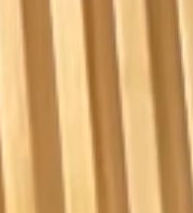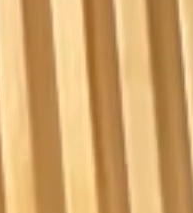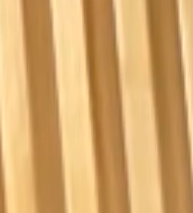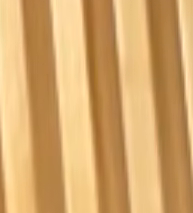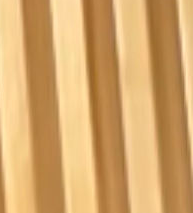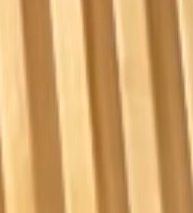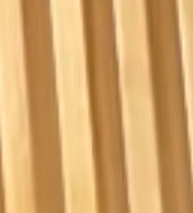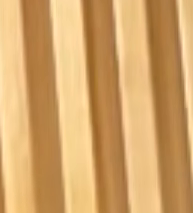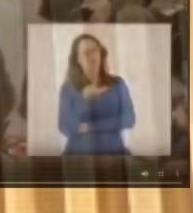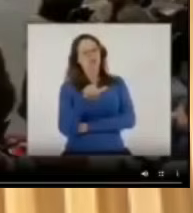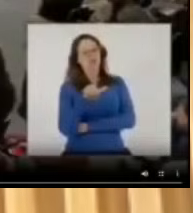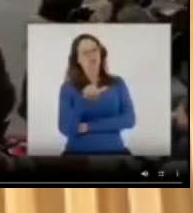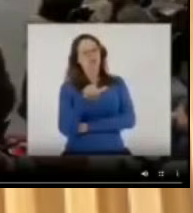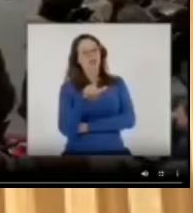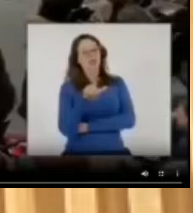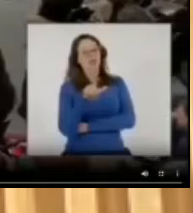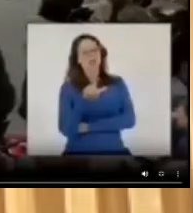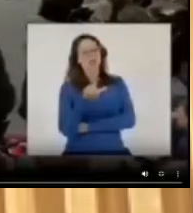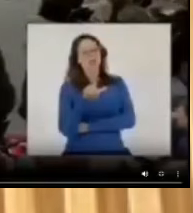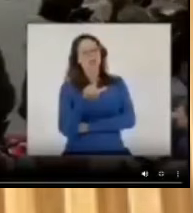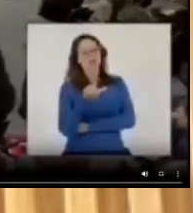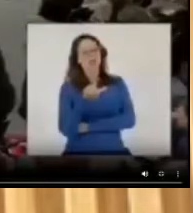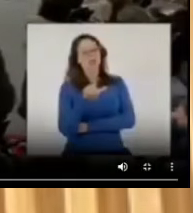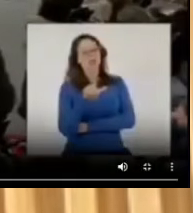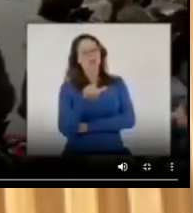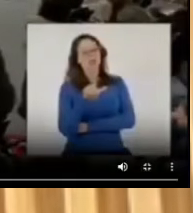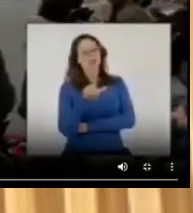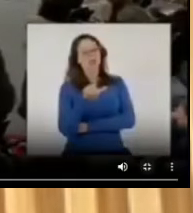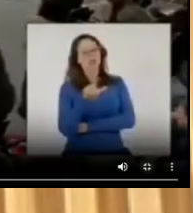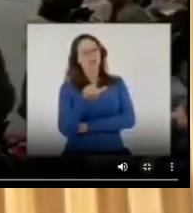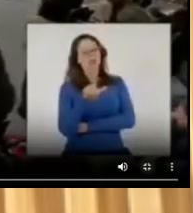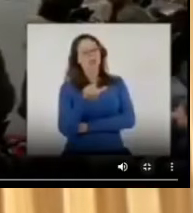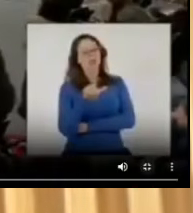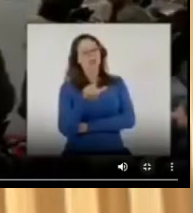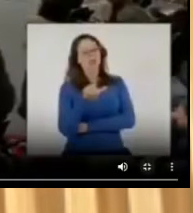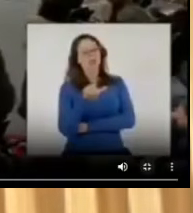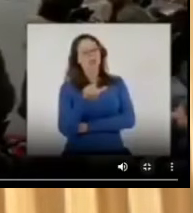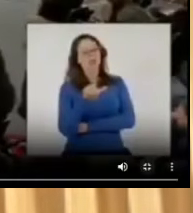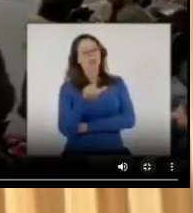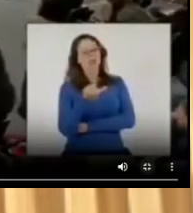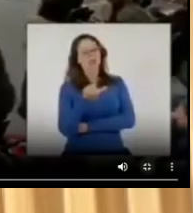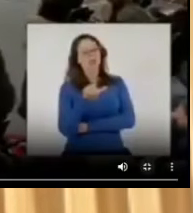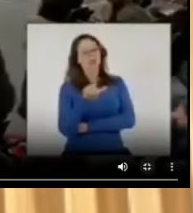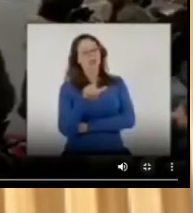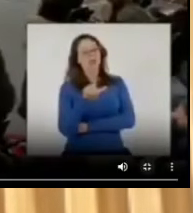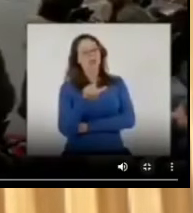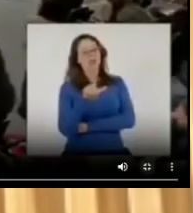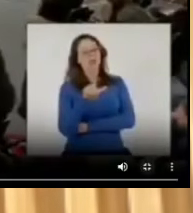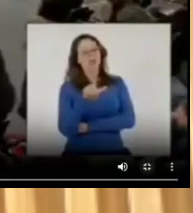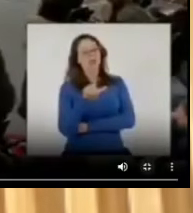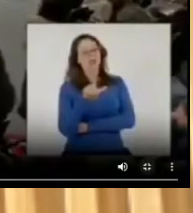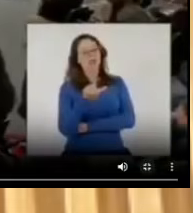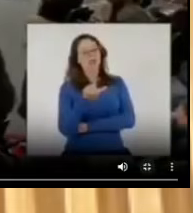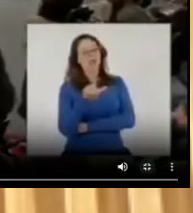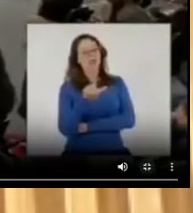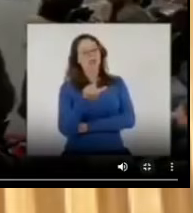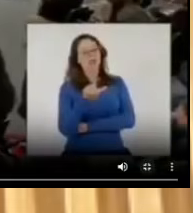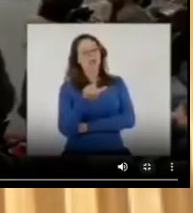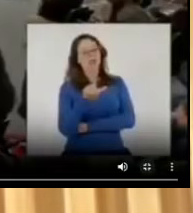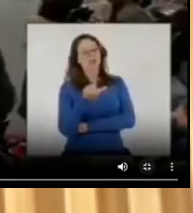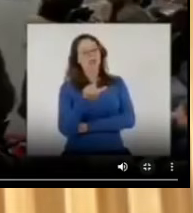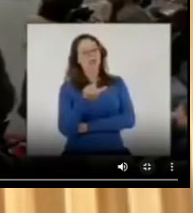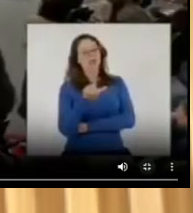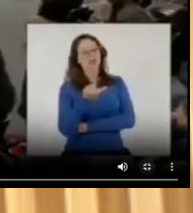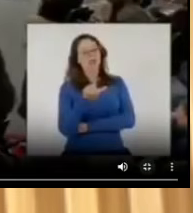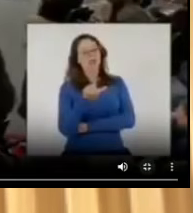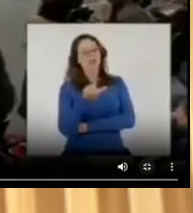es muy importante acudir a este encuentro internacional. Se va a reunir con el presidente del gobierno español, Pedro Sánchez, por cierto, la